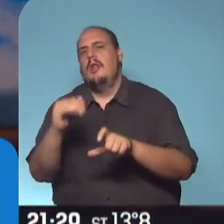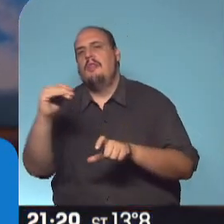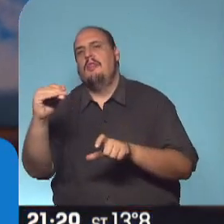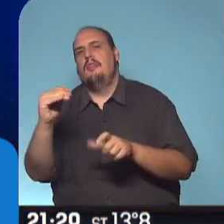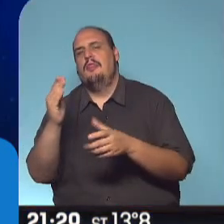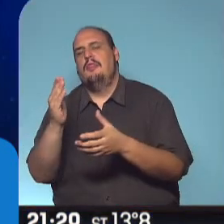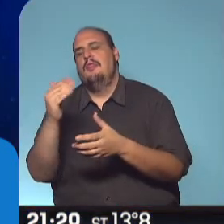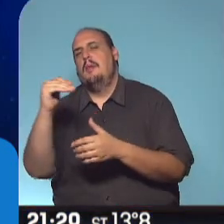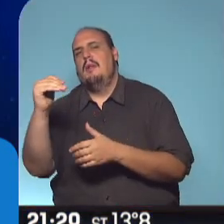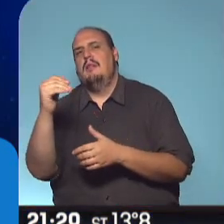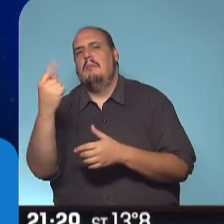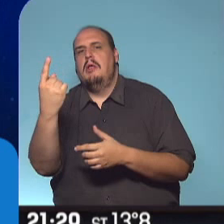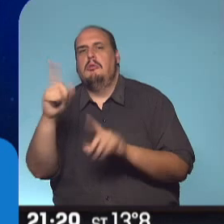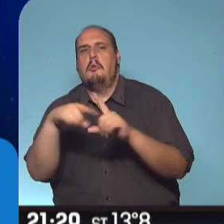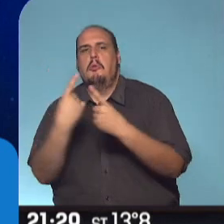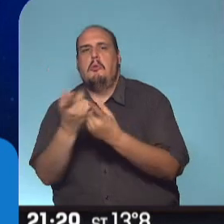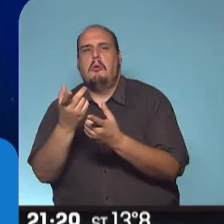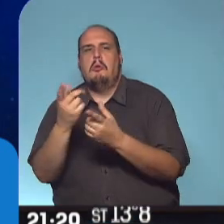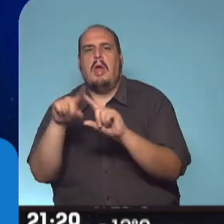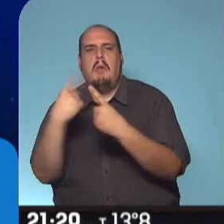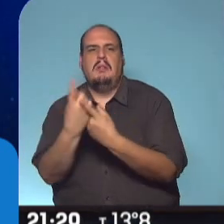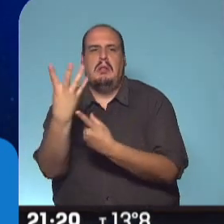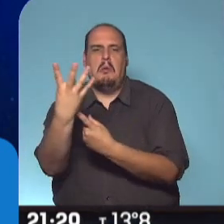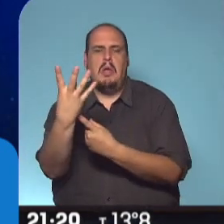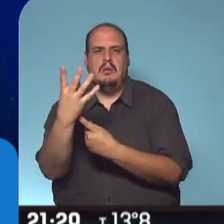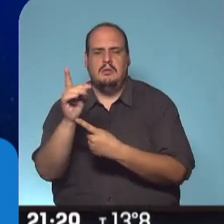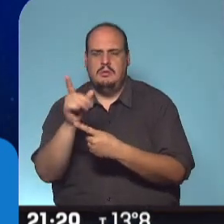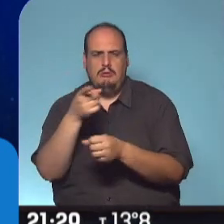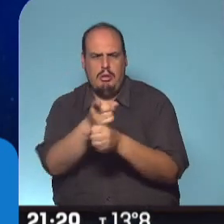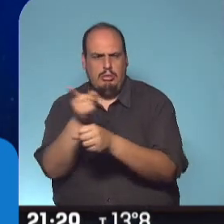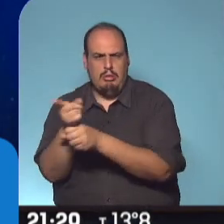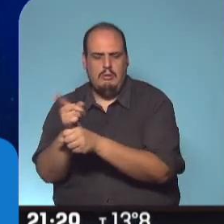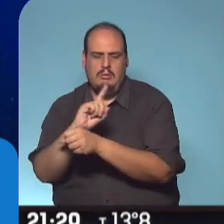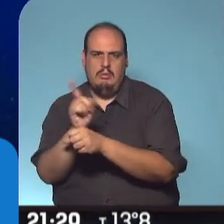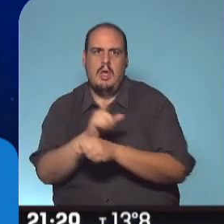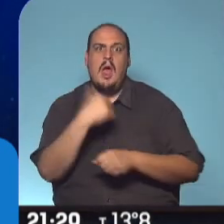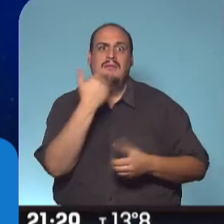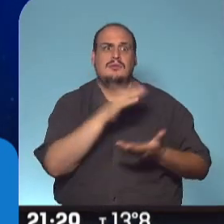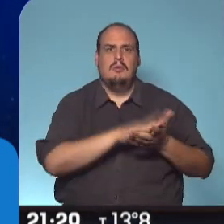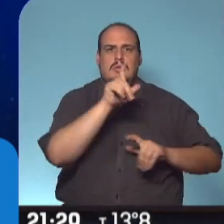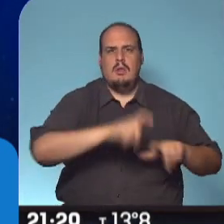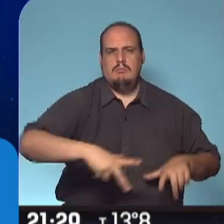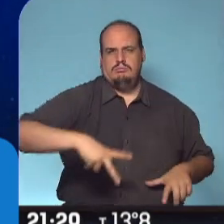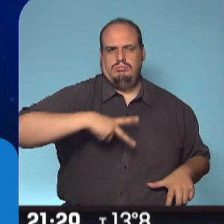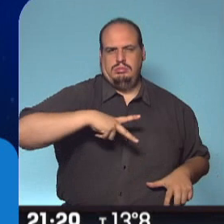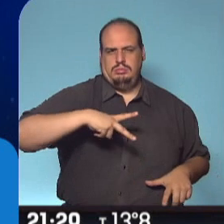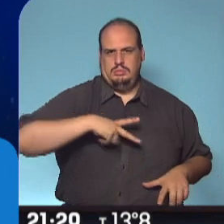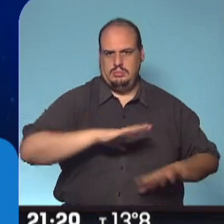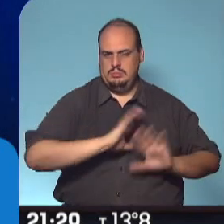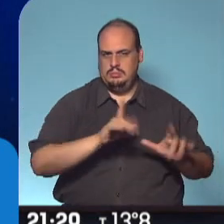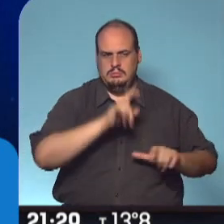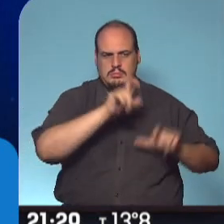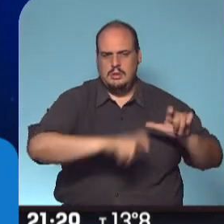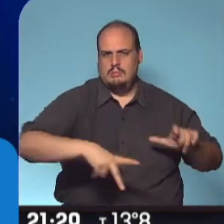de 2 o 3 ambientes, ni nada por el estilo. Estamos hablando de grandes patrimonios, estamos hablando